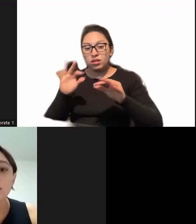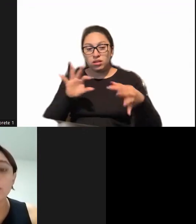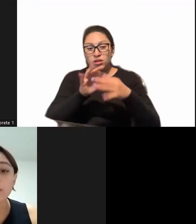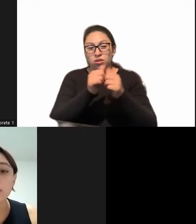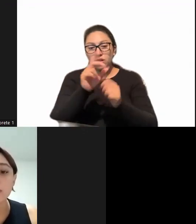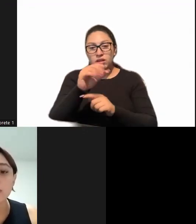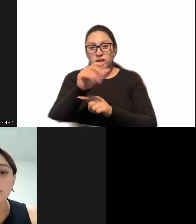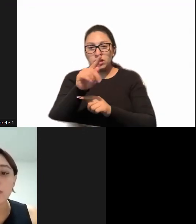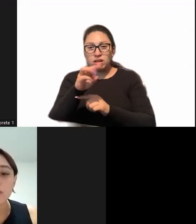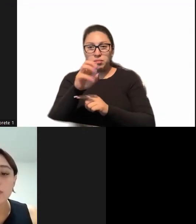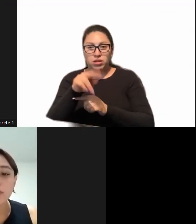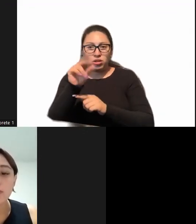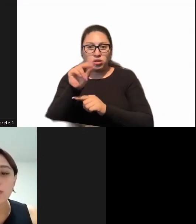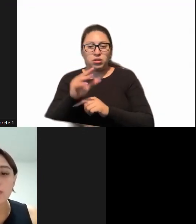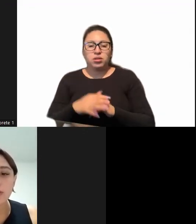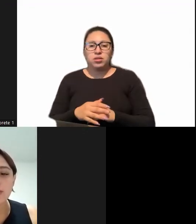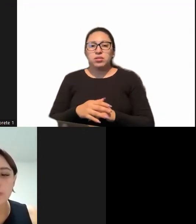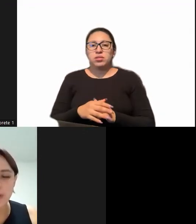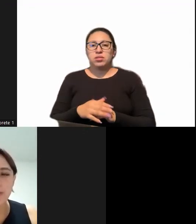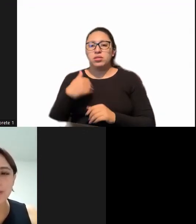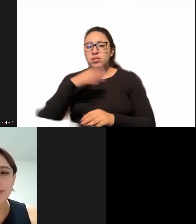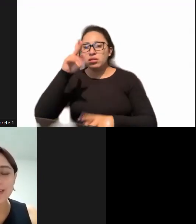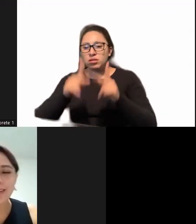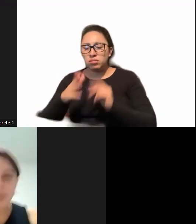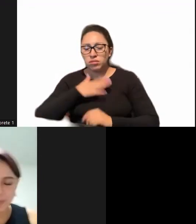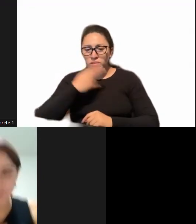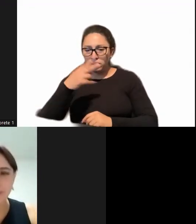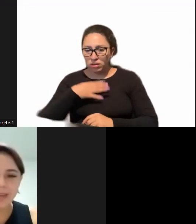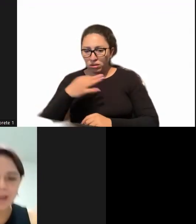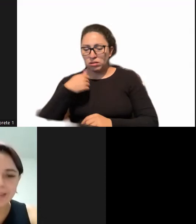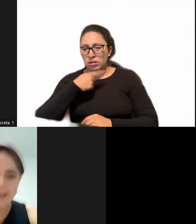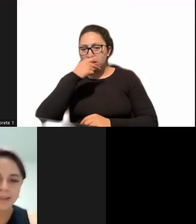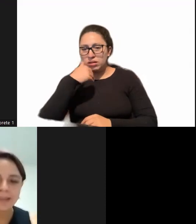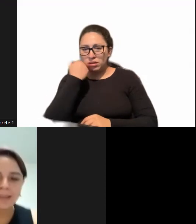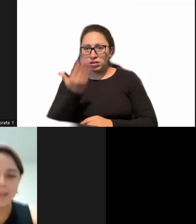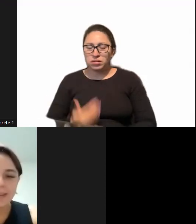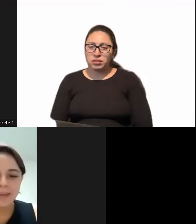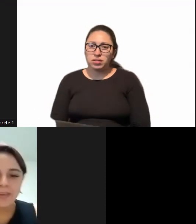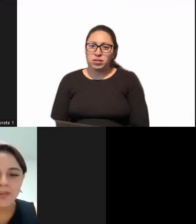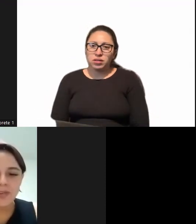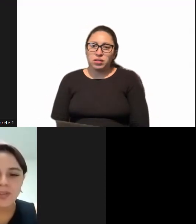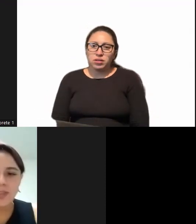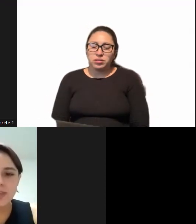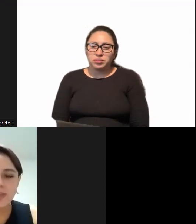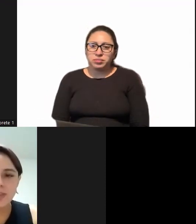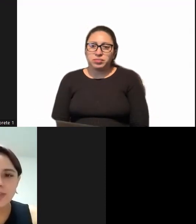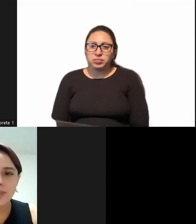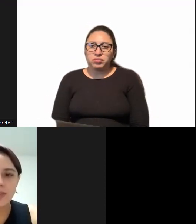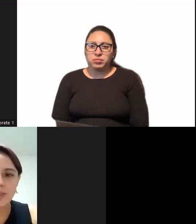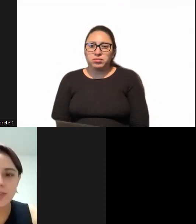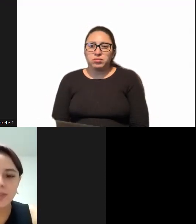Por alusión personal, por favor. Diputado. Adelante. Nada más para hacer una aclaración a lo que yo me